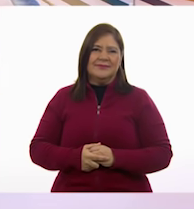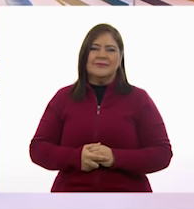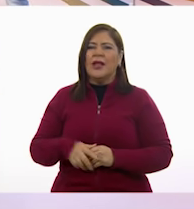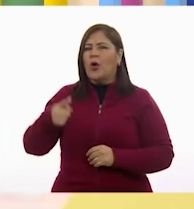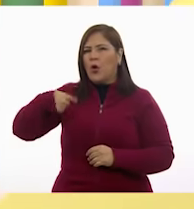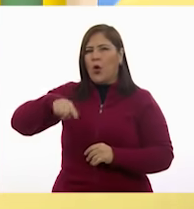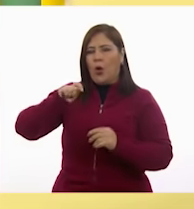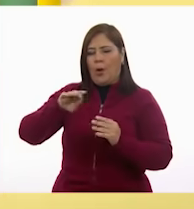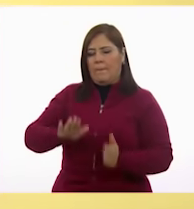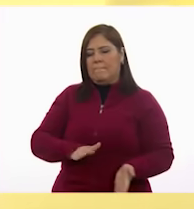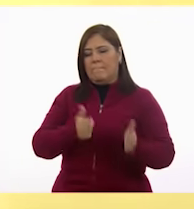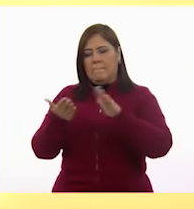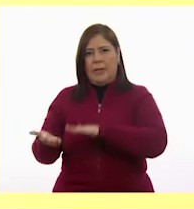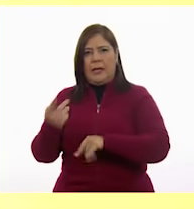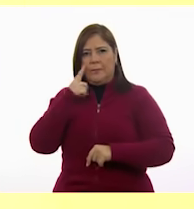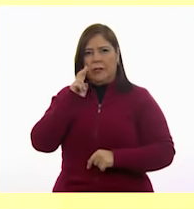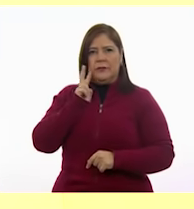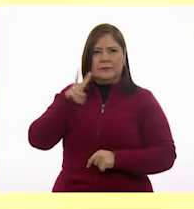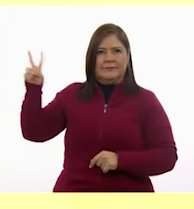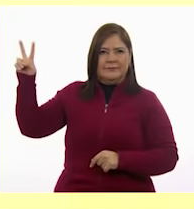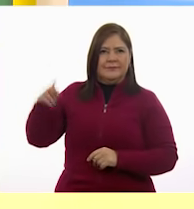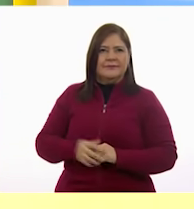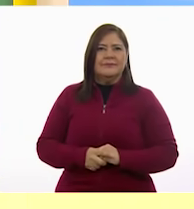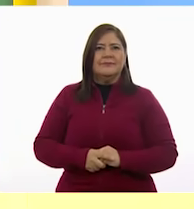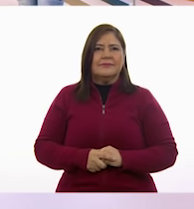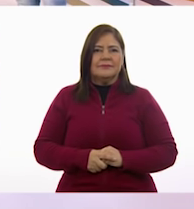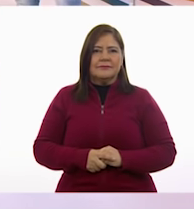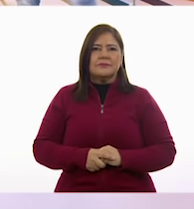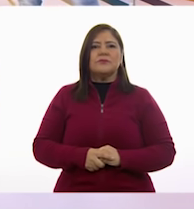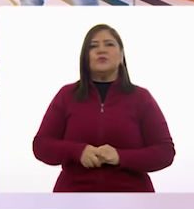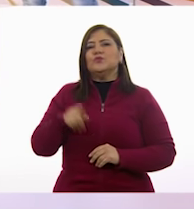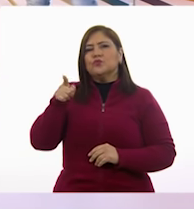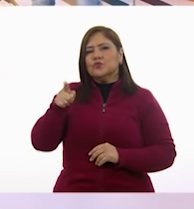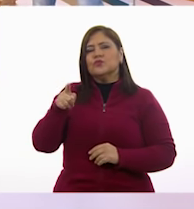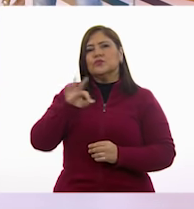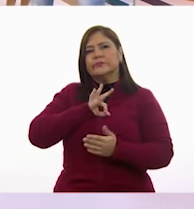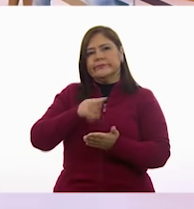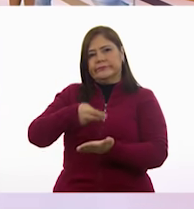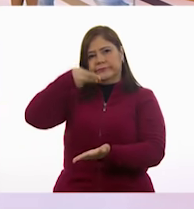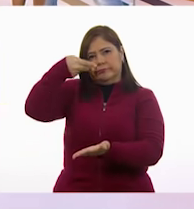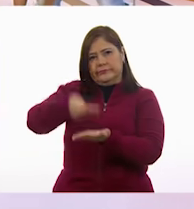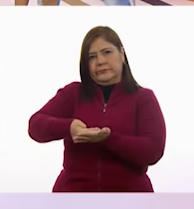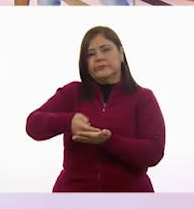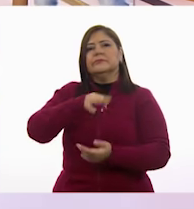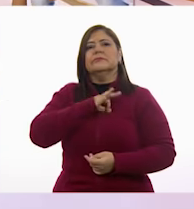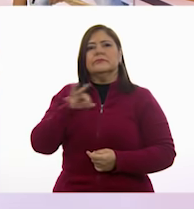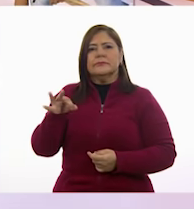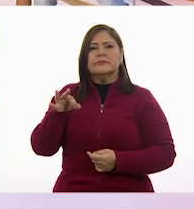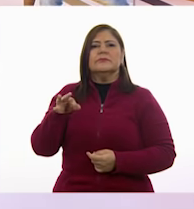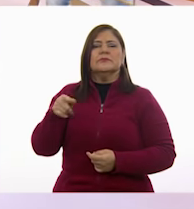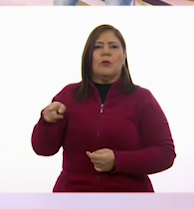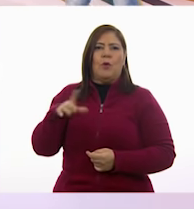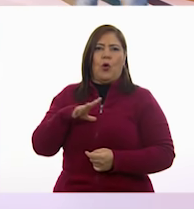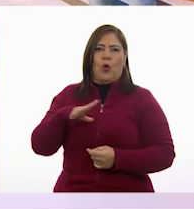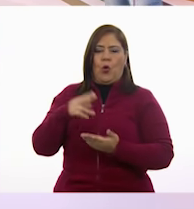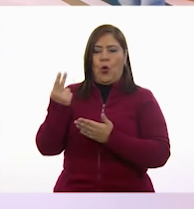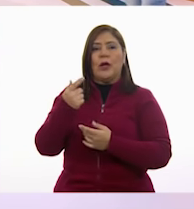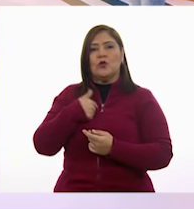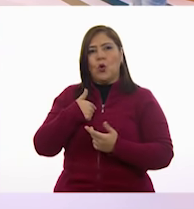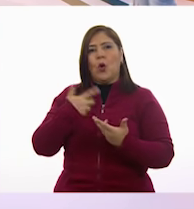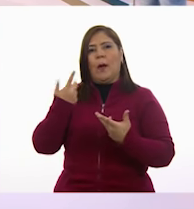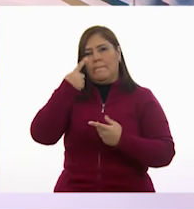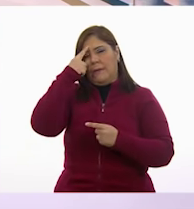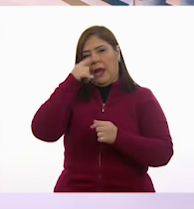¿Vamos a voltearlo, por favor? Sí. Y entonces tú te vas a acostar sobre el lienzo. Y yo, para la